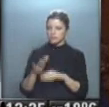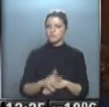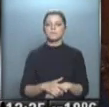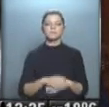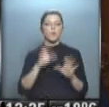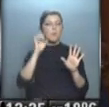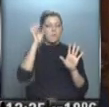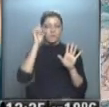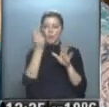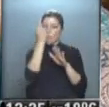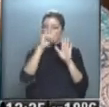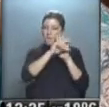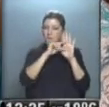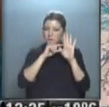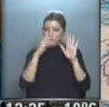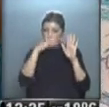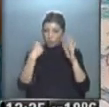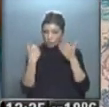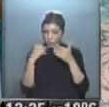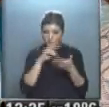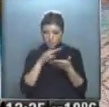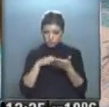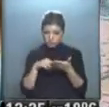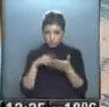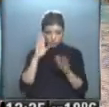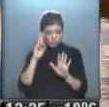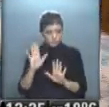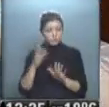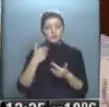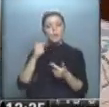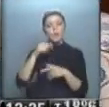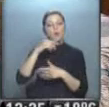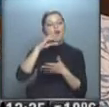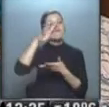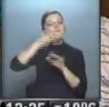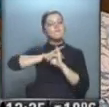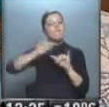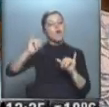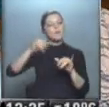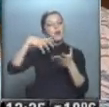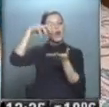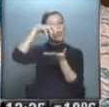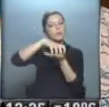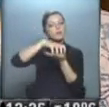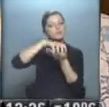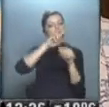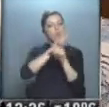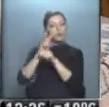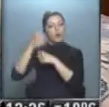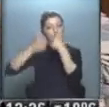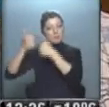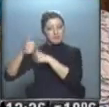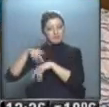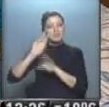Omitimos leer, es solo un párrafo, pido que me lo autoricen, sí. De un informe elaborado por la Comisión de Defensa de la Competencia también en